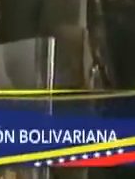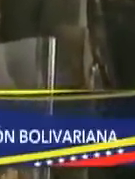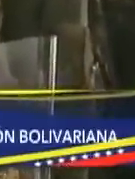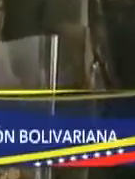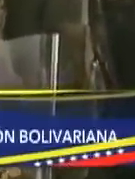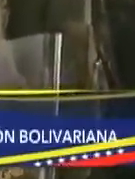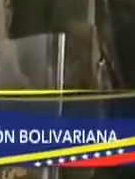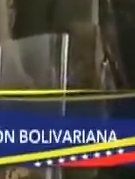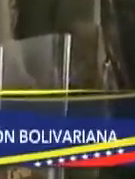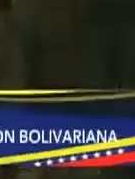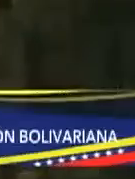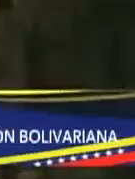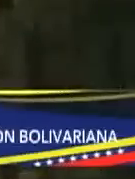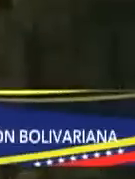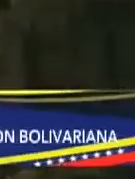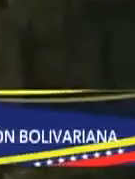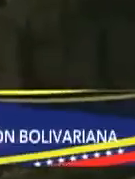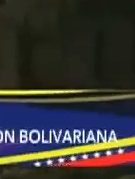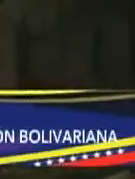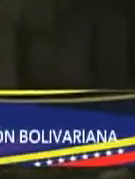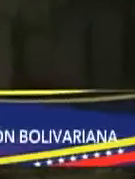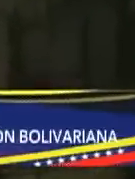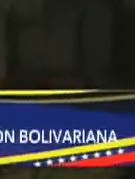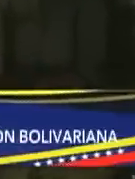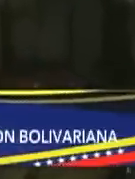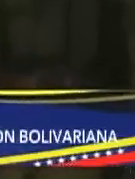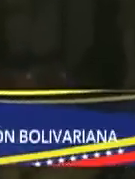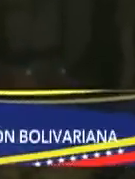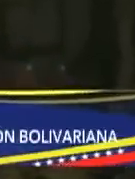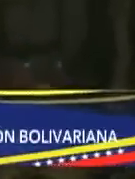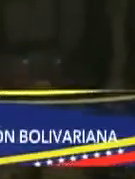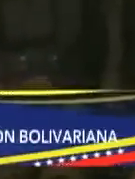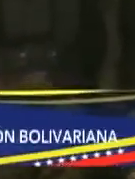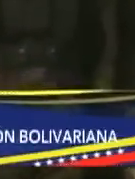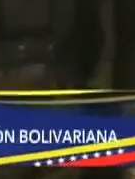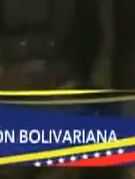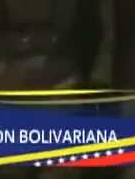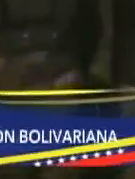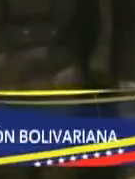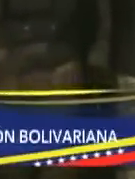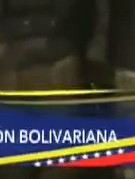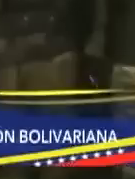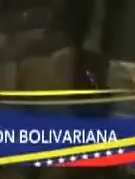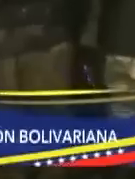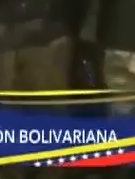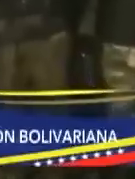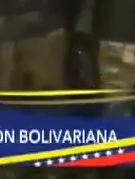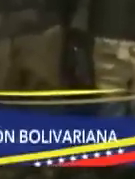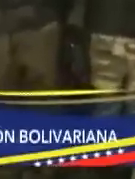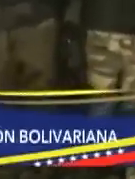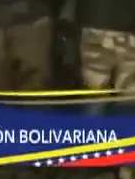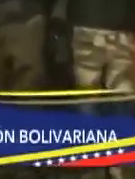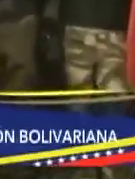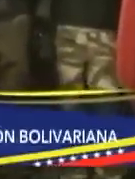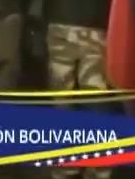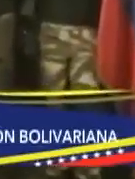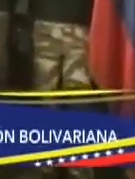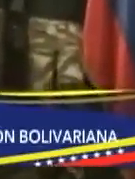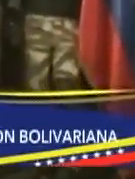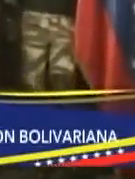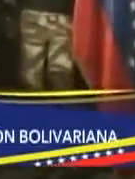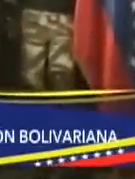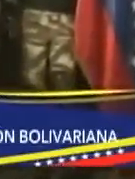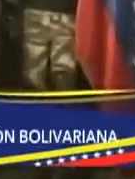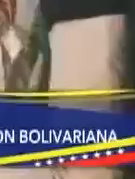sigue creciendo, que día a día da pasos agigantados en relación a lo que es dar ejemplo a nivel mundial de lo que es un esquema y una